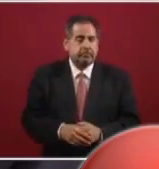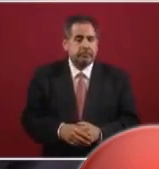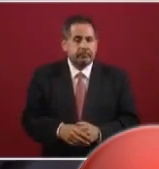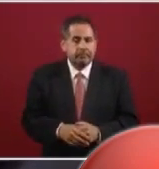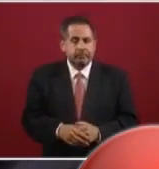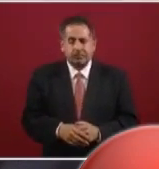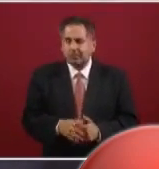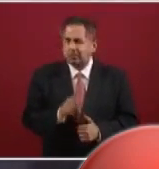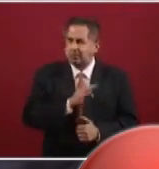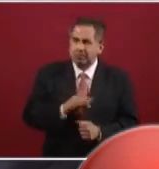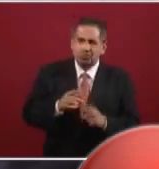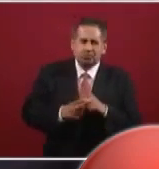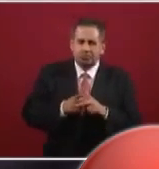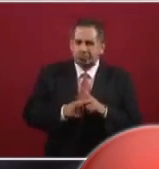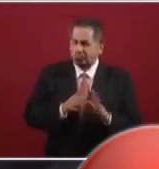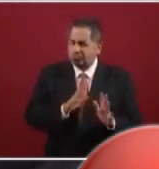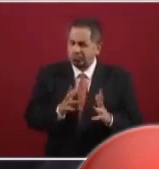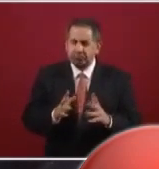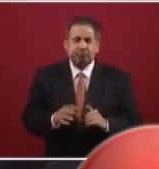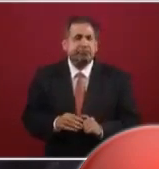que el promedio